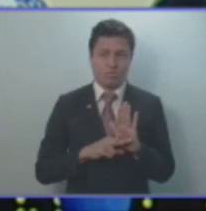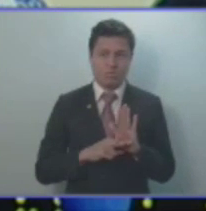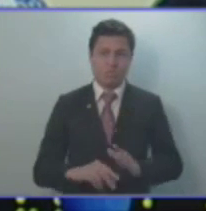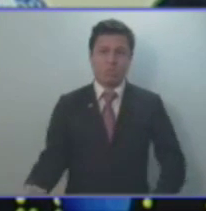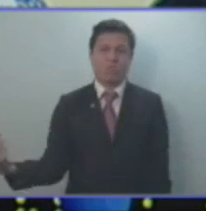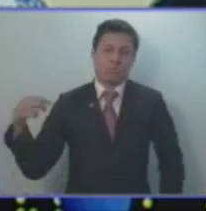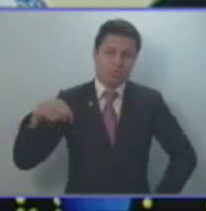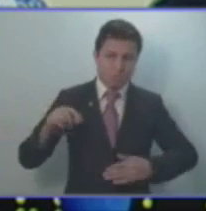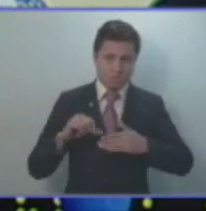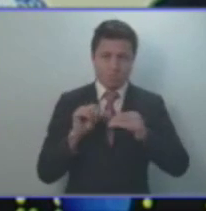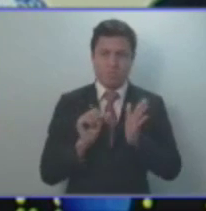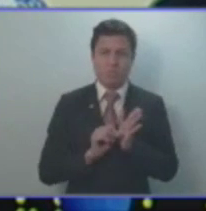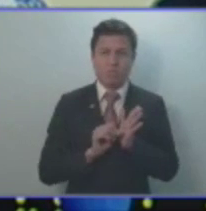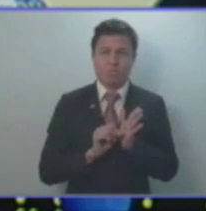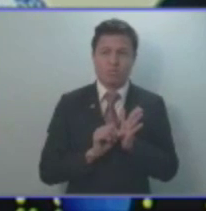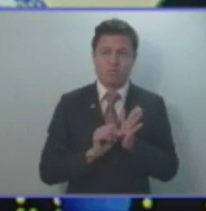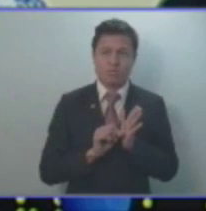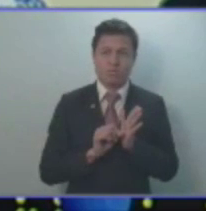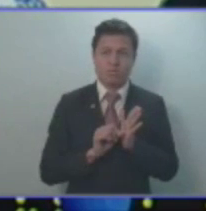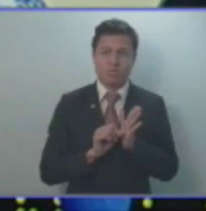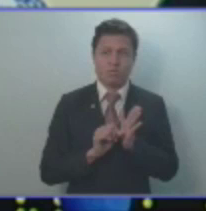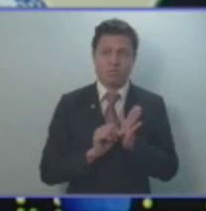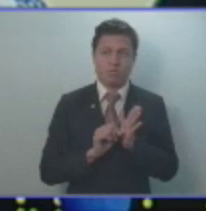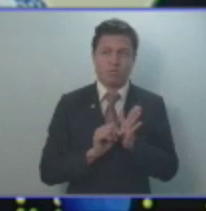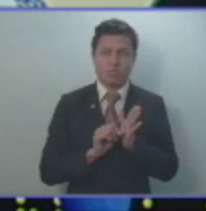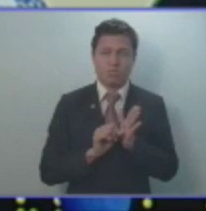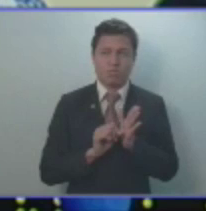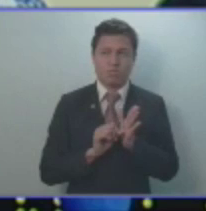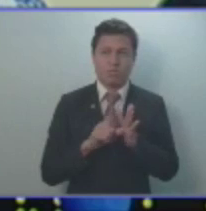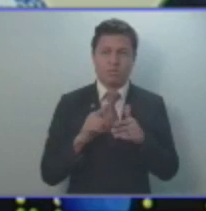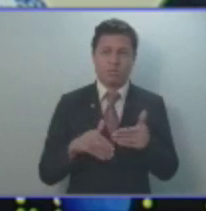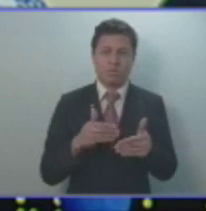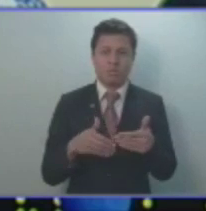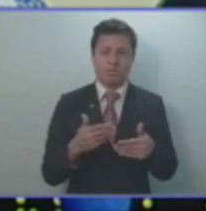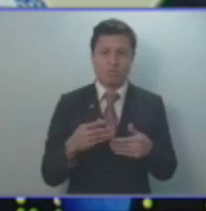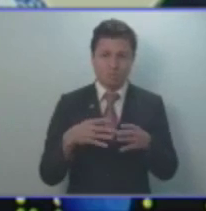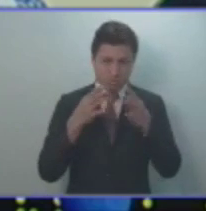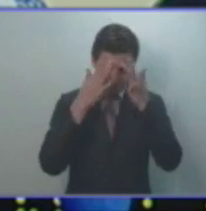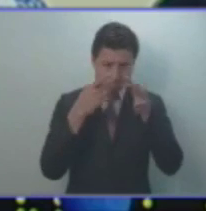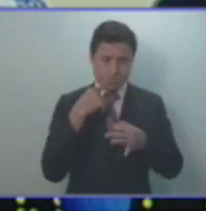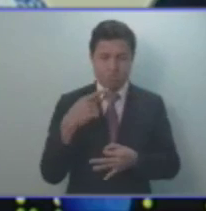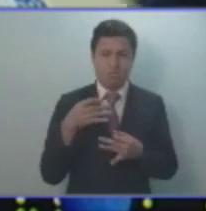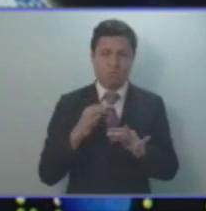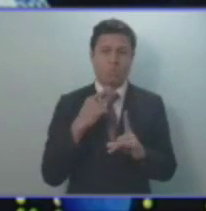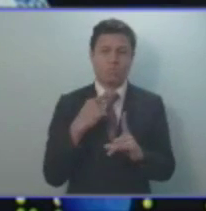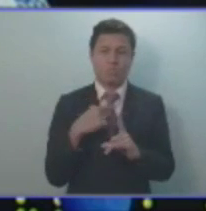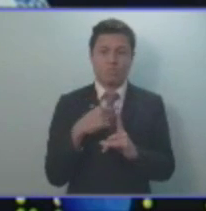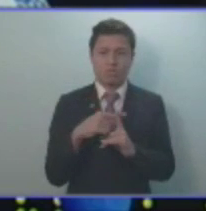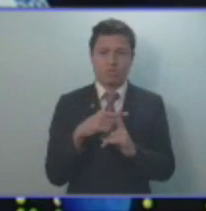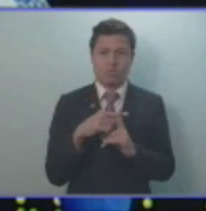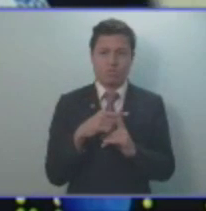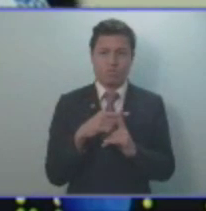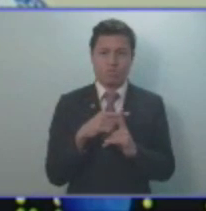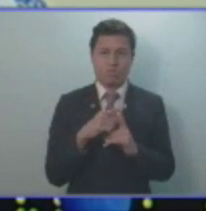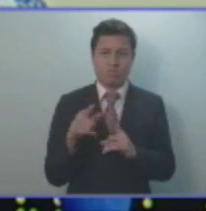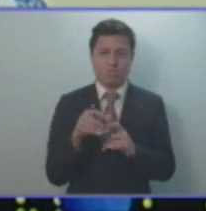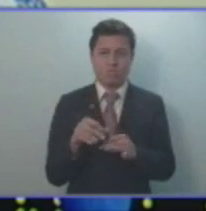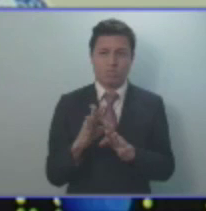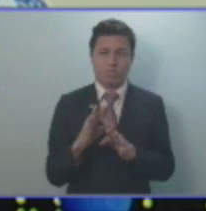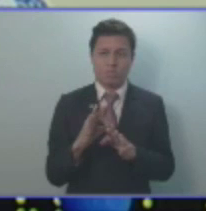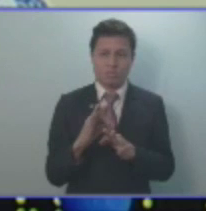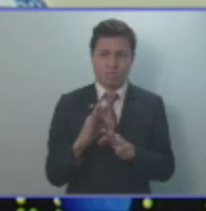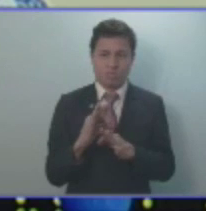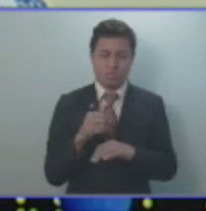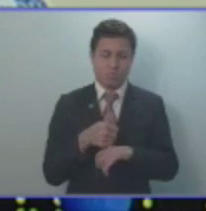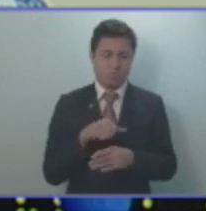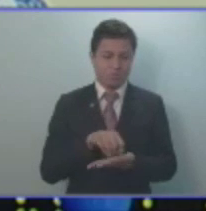de esta Asamblea Legislativa, es procedente emitir dictamen favorable en el sentido se declare